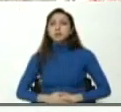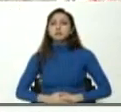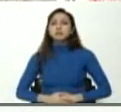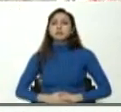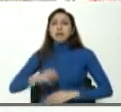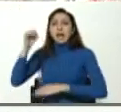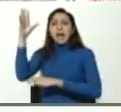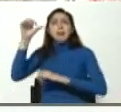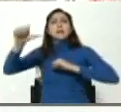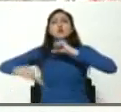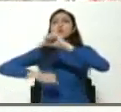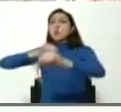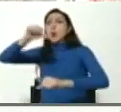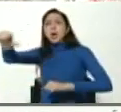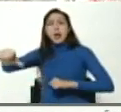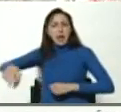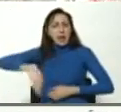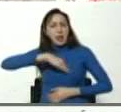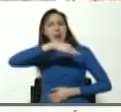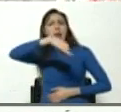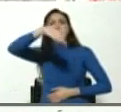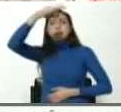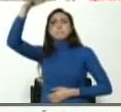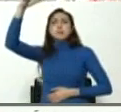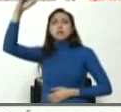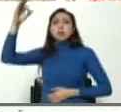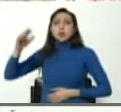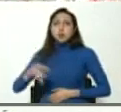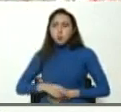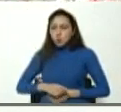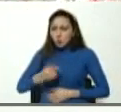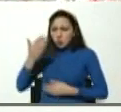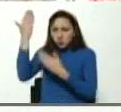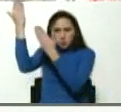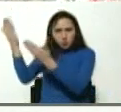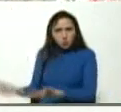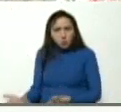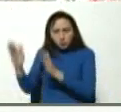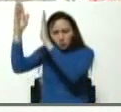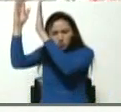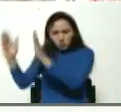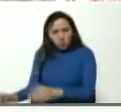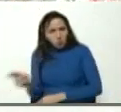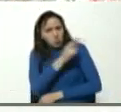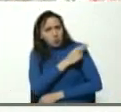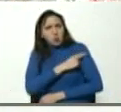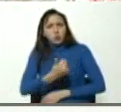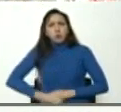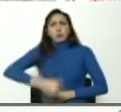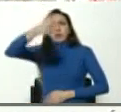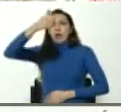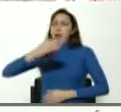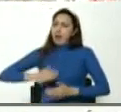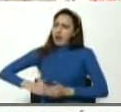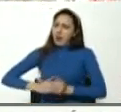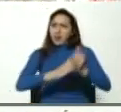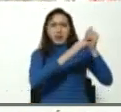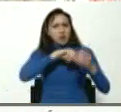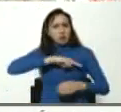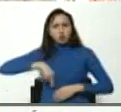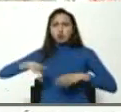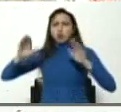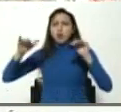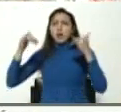eterno para el espíritu inmortal de este general el jefe de este soldado de este líder que hoy despedimos